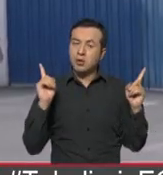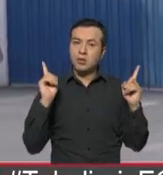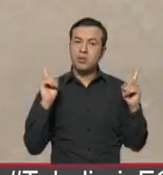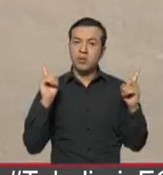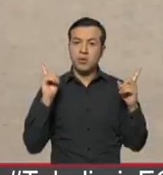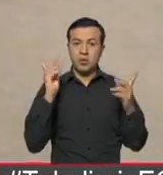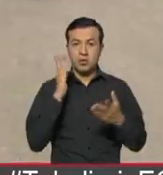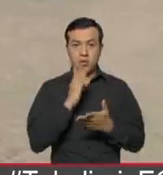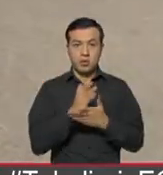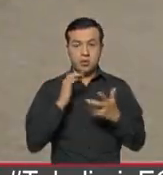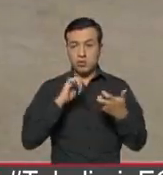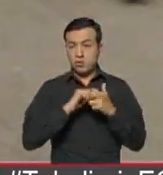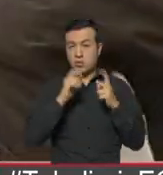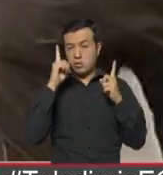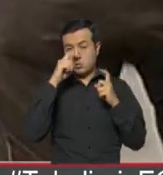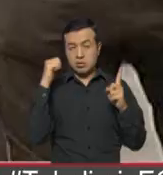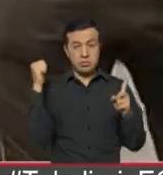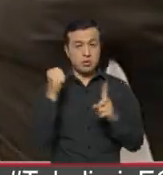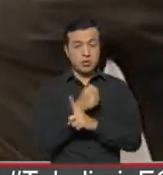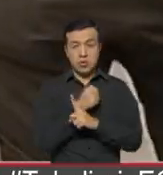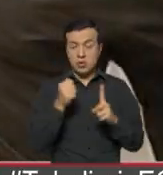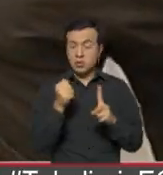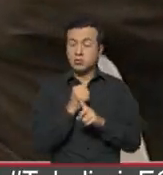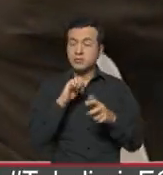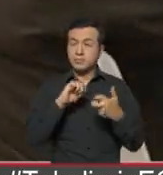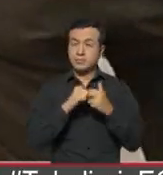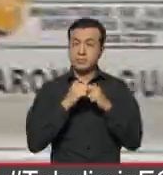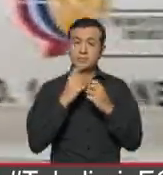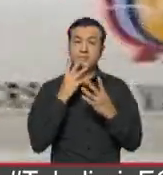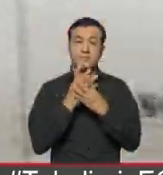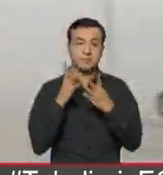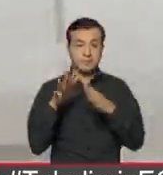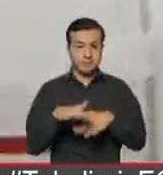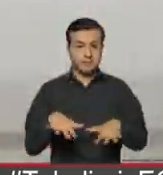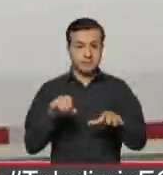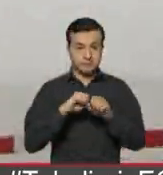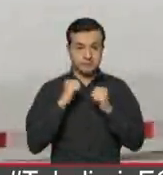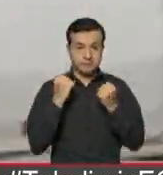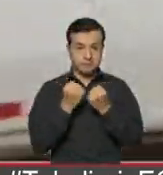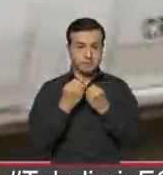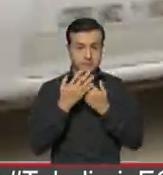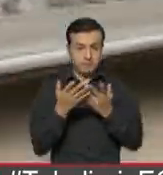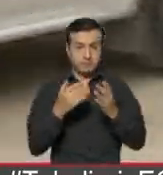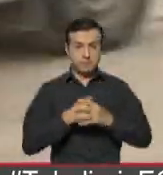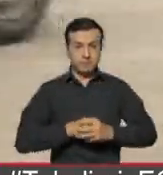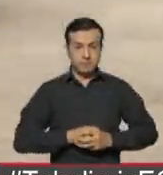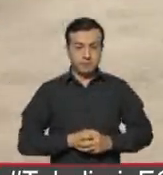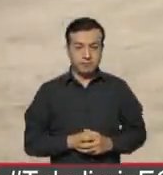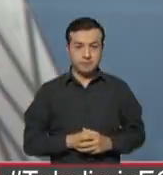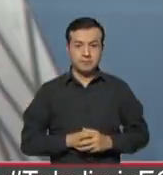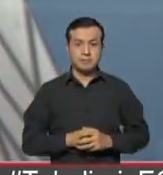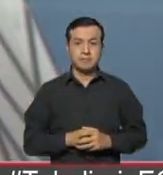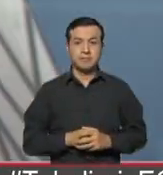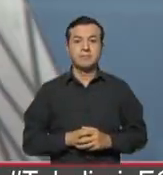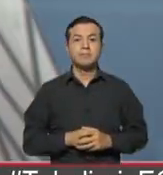no ha detenido los hechos de violencia que se han generado en los centros de rehabilitación social. Alex Llanos, Medios Públicos.